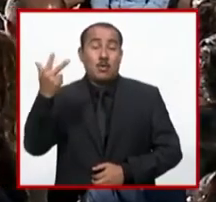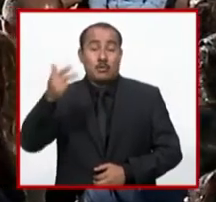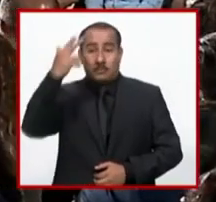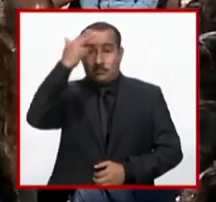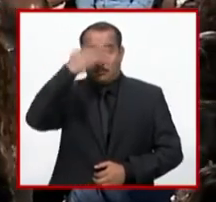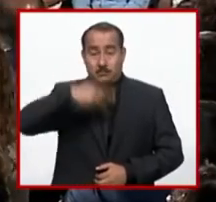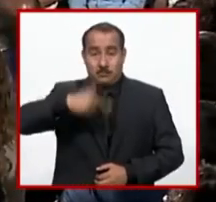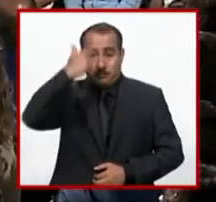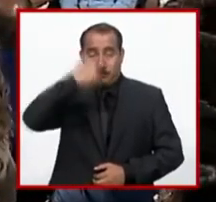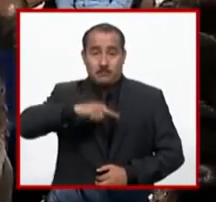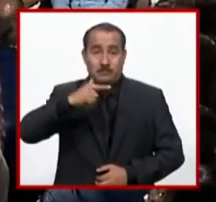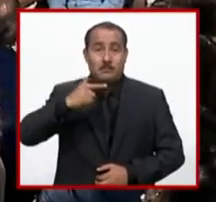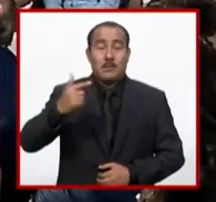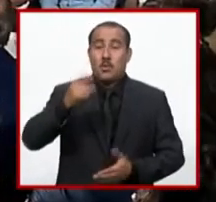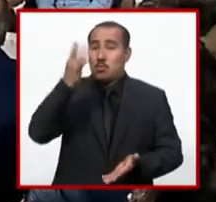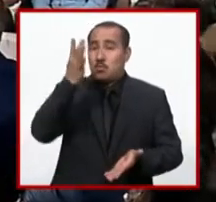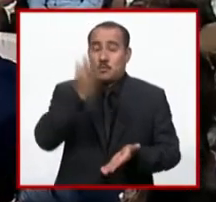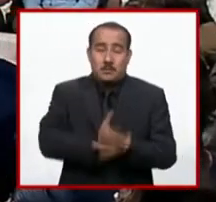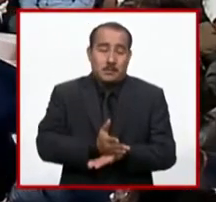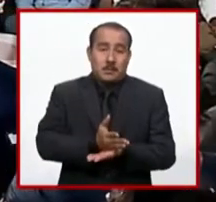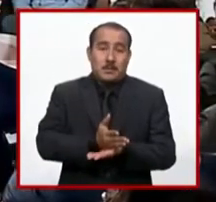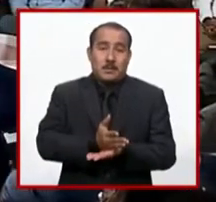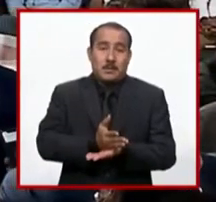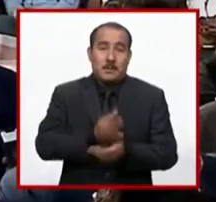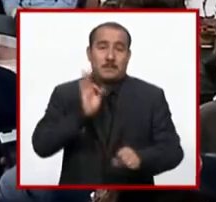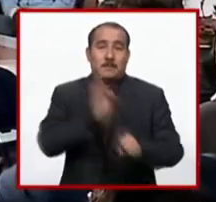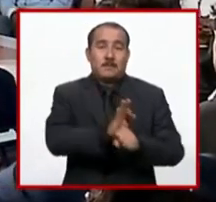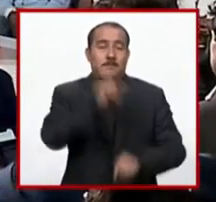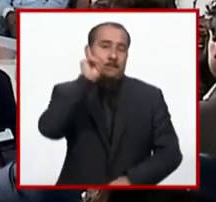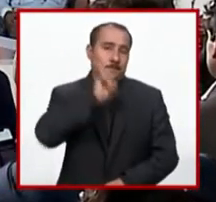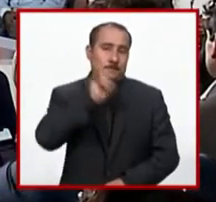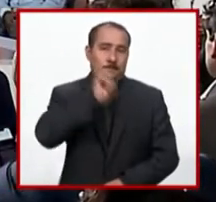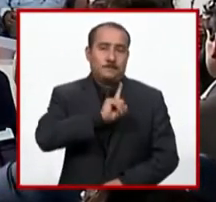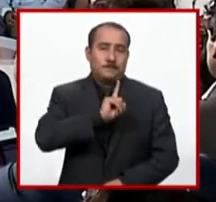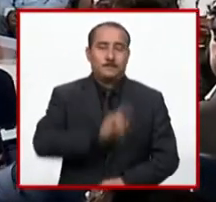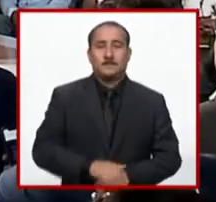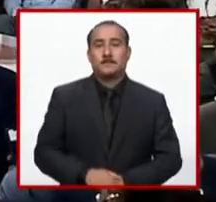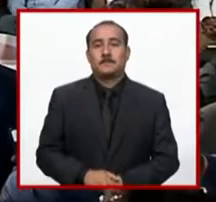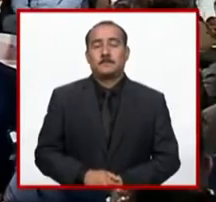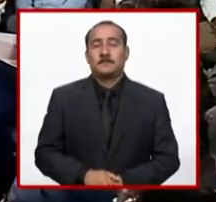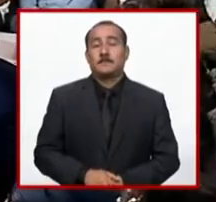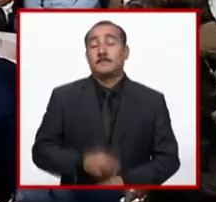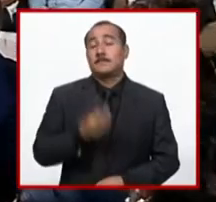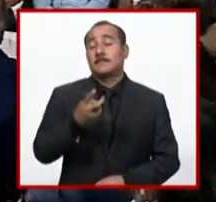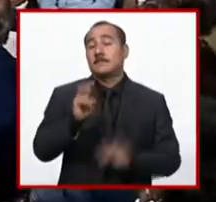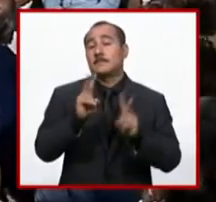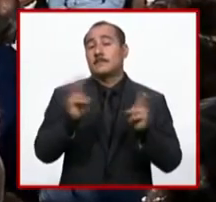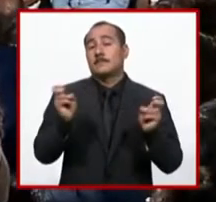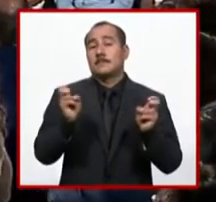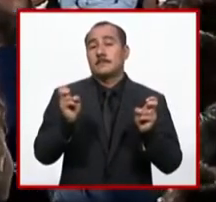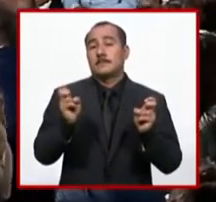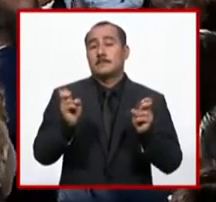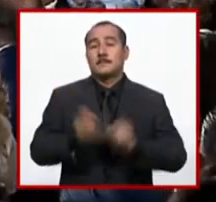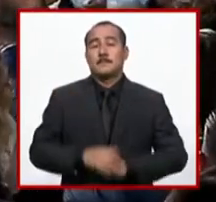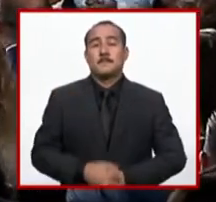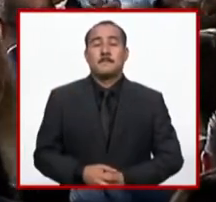en donde hay camiones solamente para mujeres. Es un tema en donde